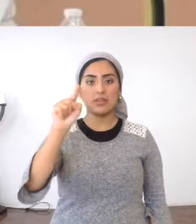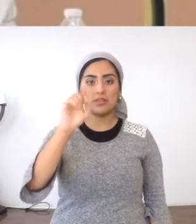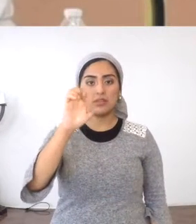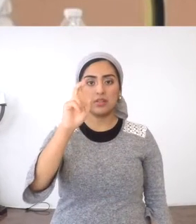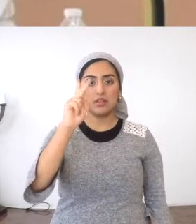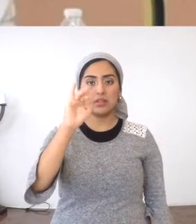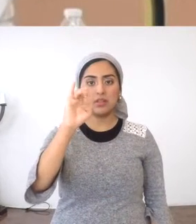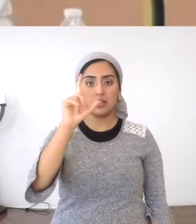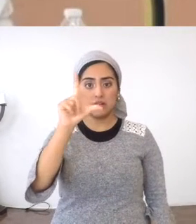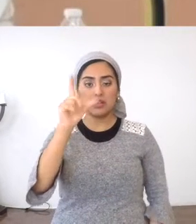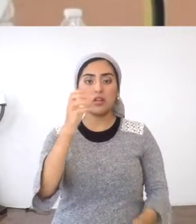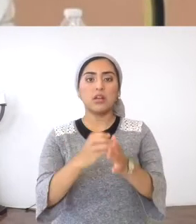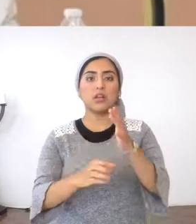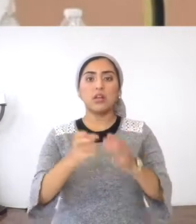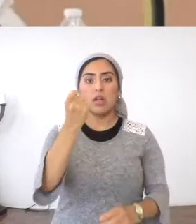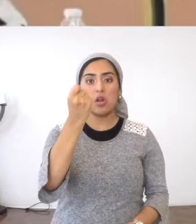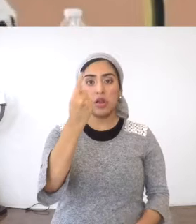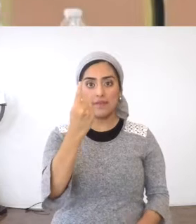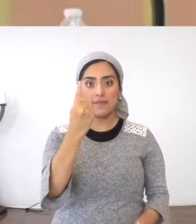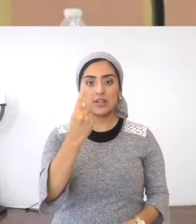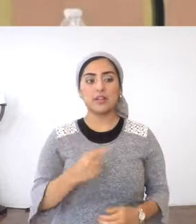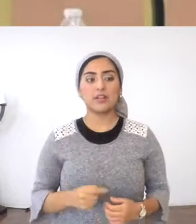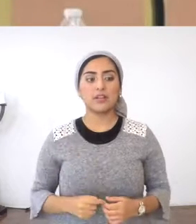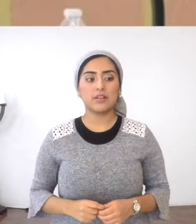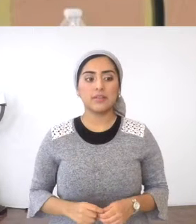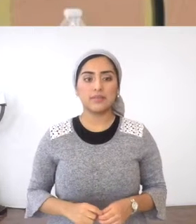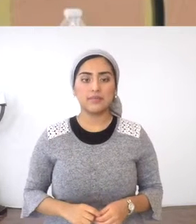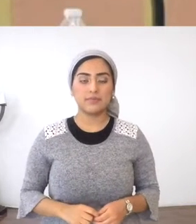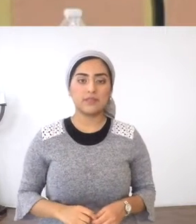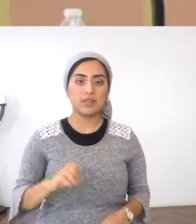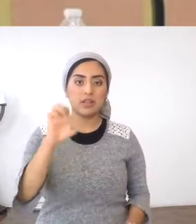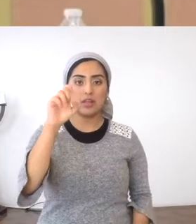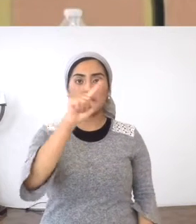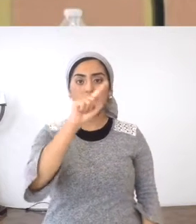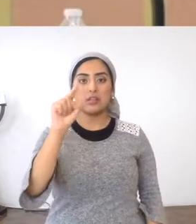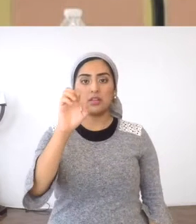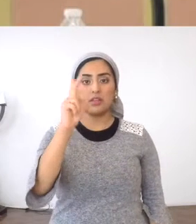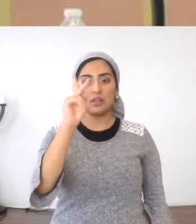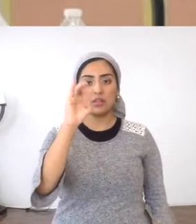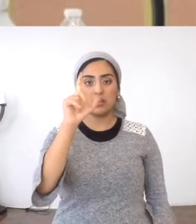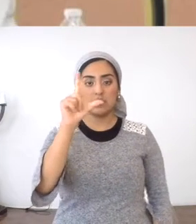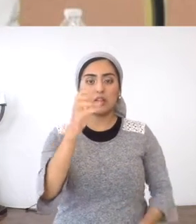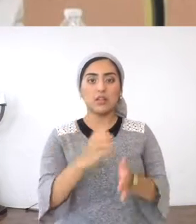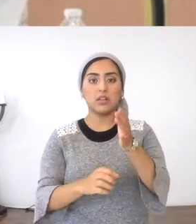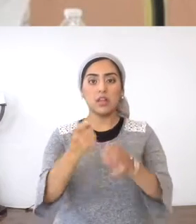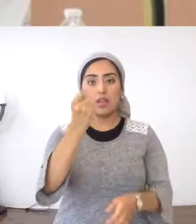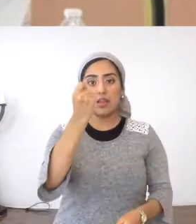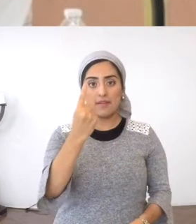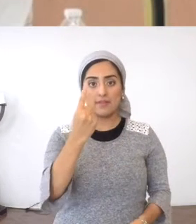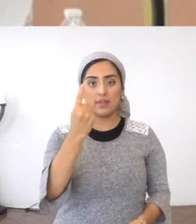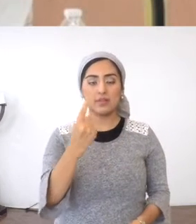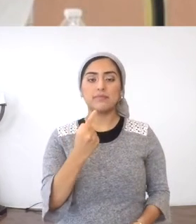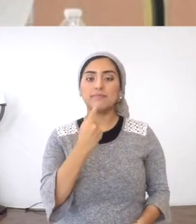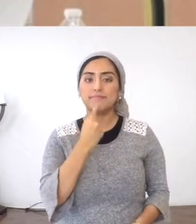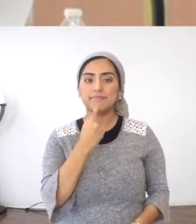Ezequiel En Ezequiel Capítulo 11 Por favor En Ezequiel Capítulo 11